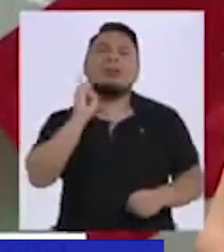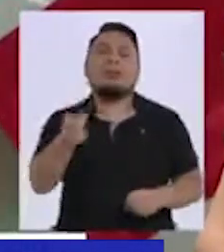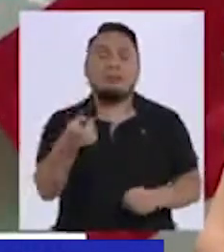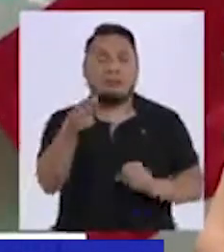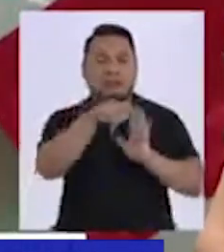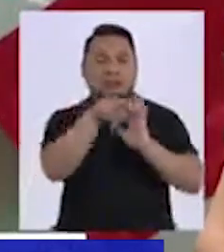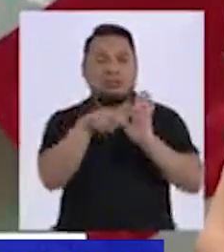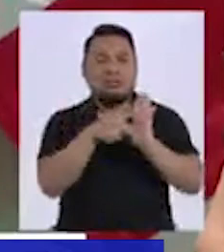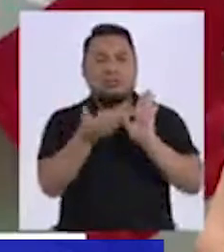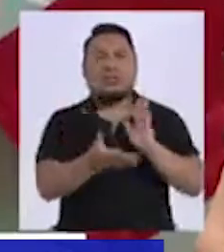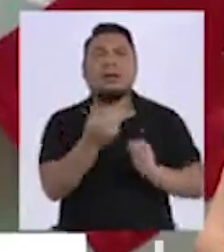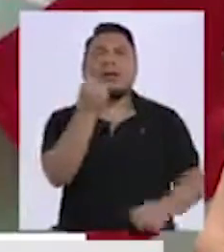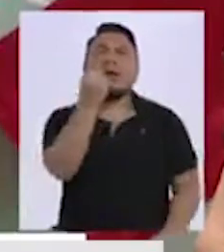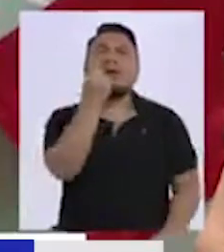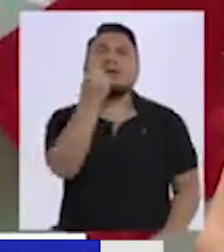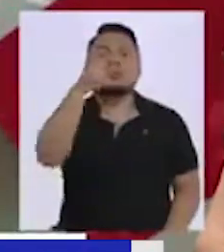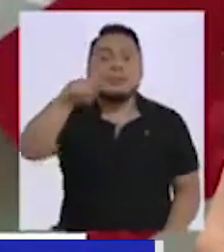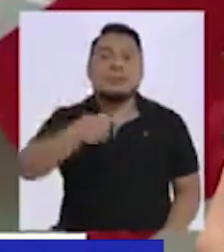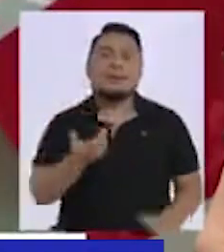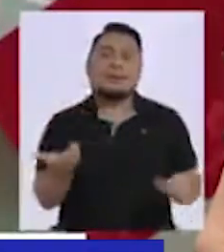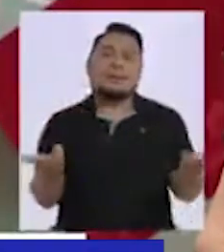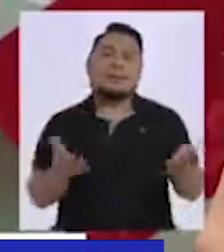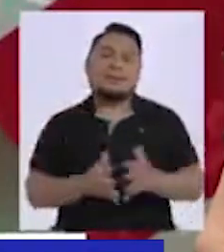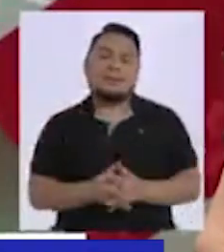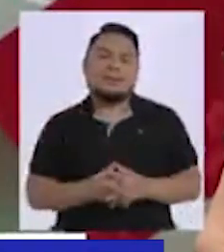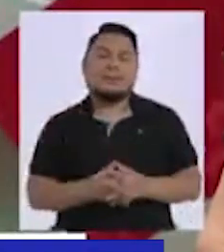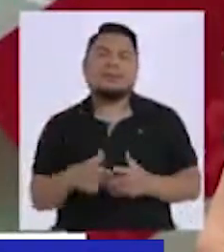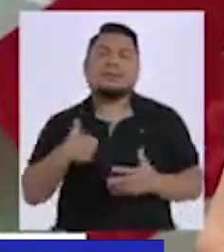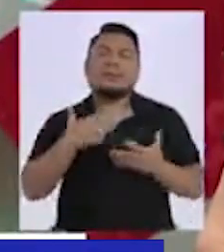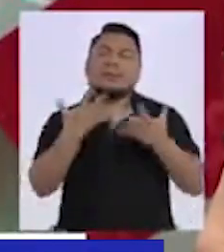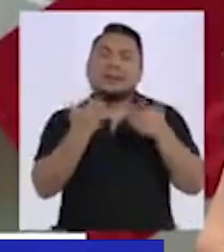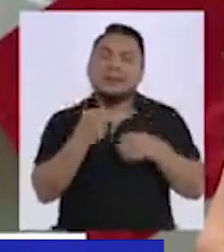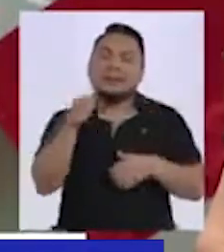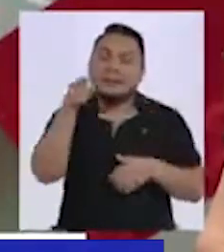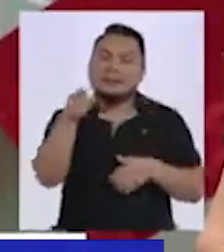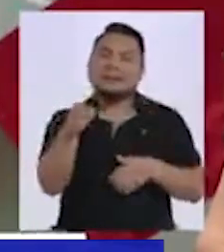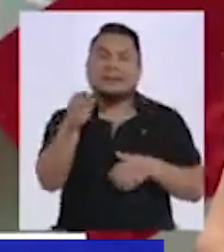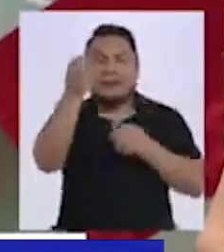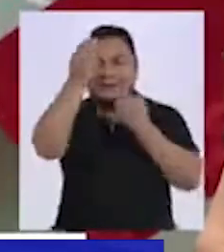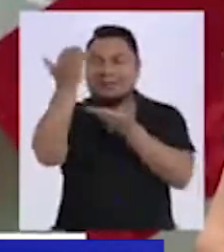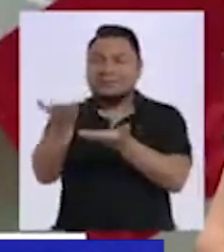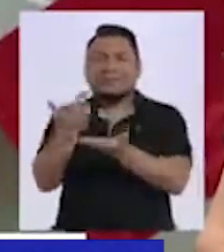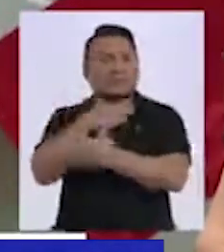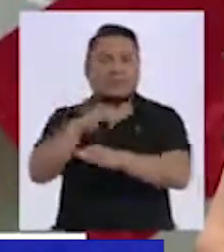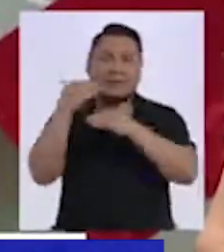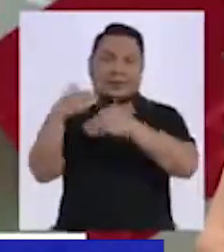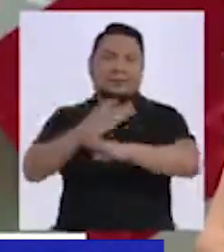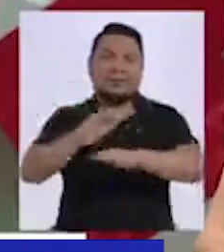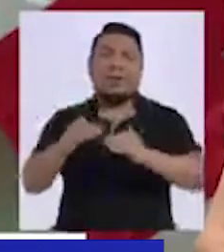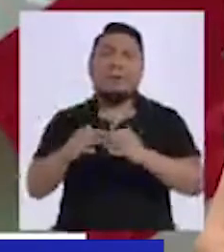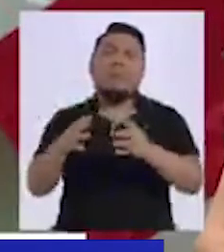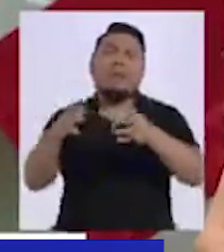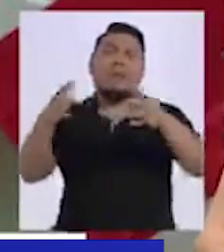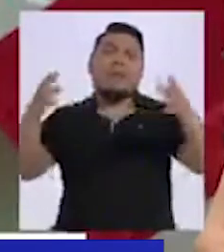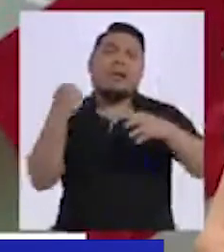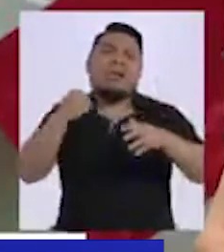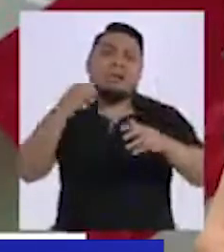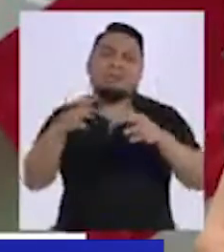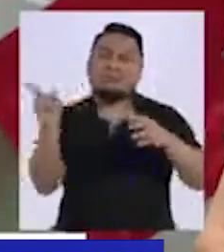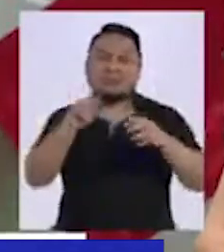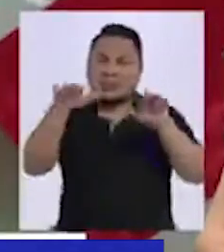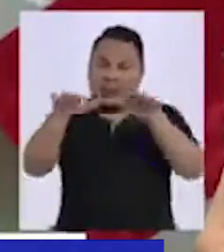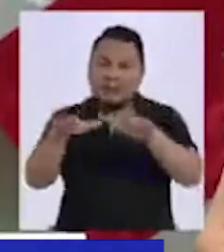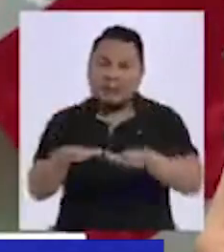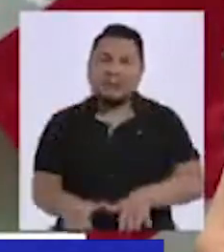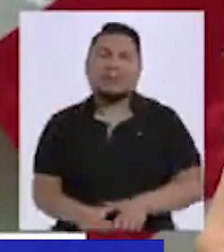las normas que hemos dado. 11.000 ciudadanos, ¿no? Quisiéramos que ese dato ya se quede ahí y no sigamos subiendo. Por favor,